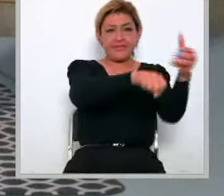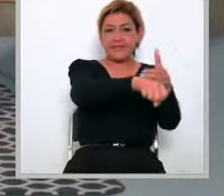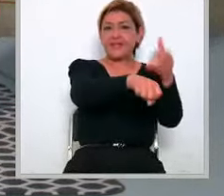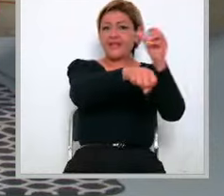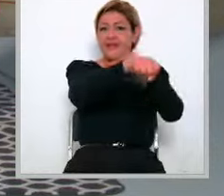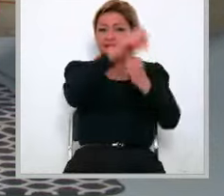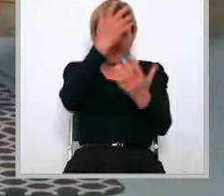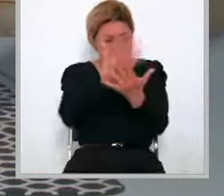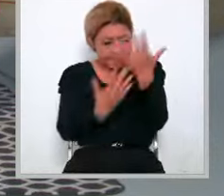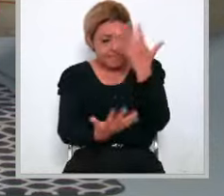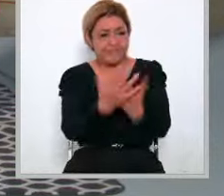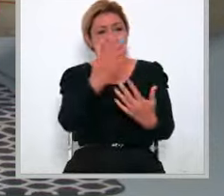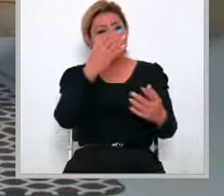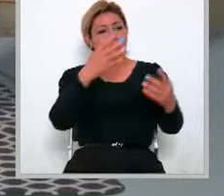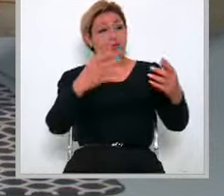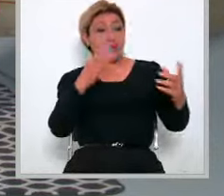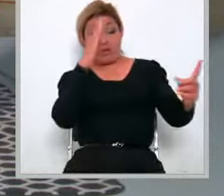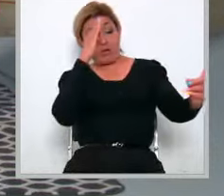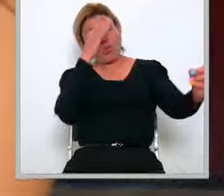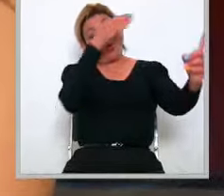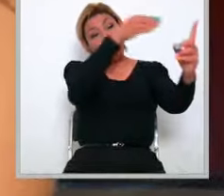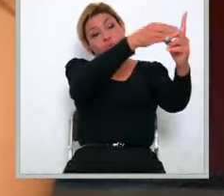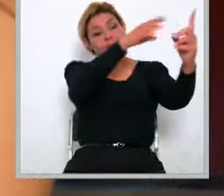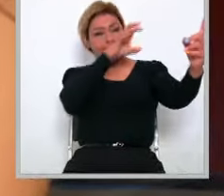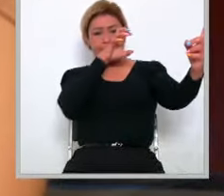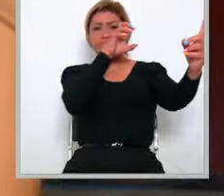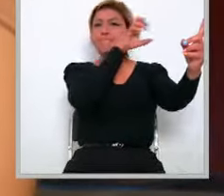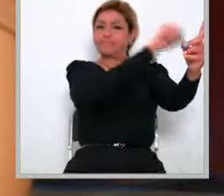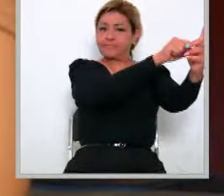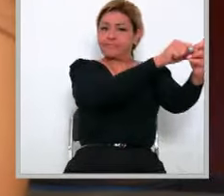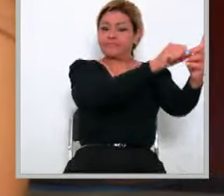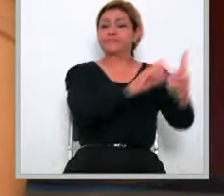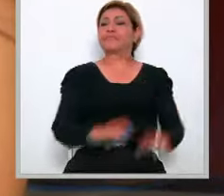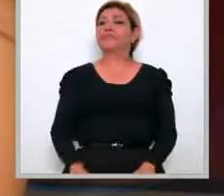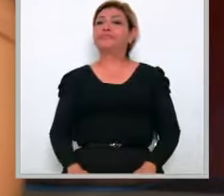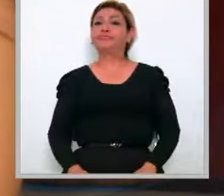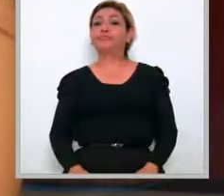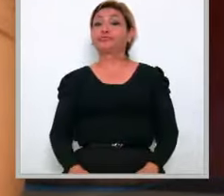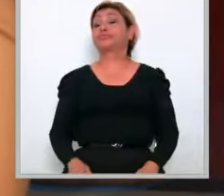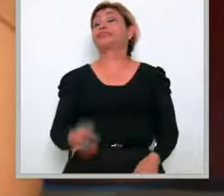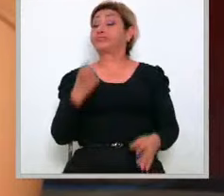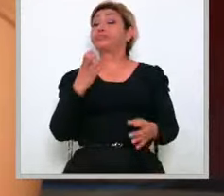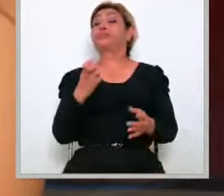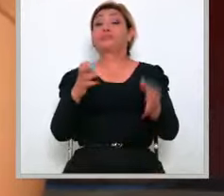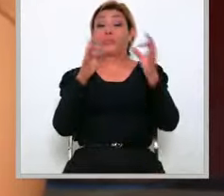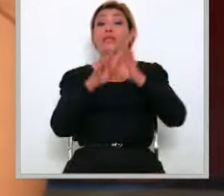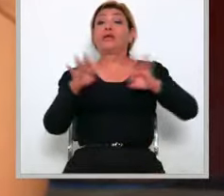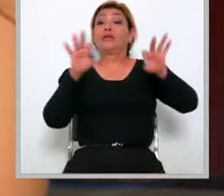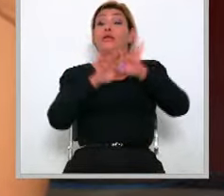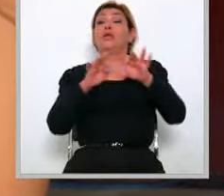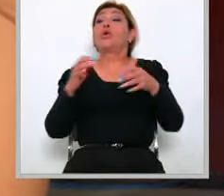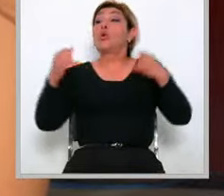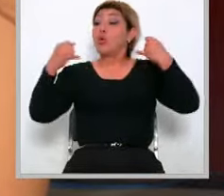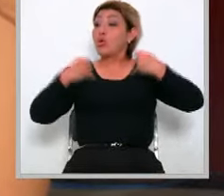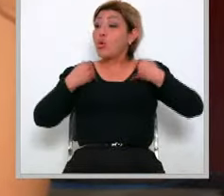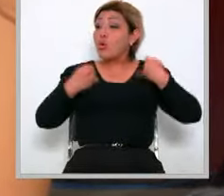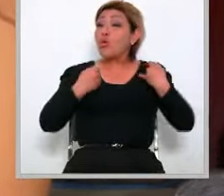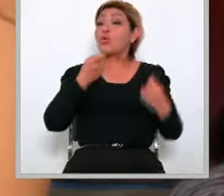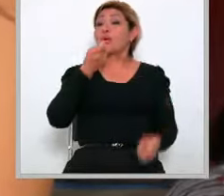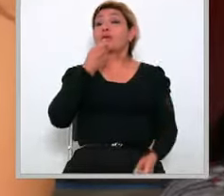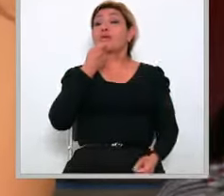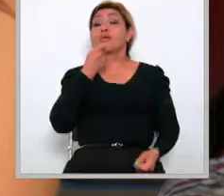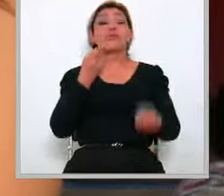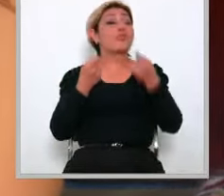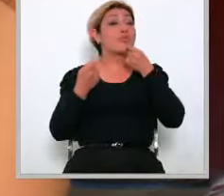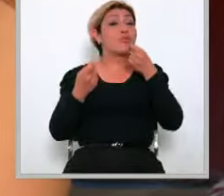todo este tipo de experiencias a más personas. Pues los invito a todos los niños, jóvenes y adolescentes que formen parte de este